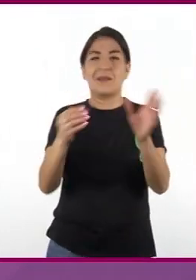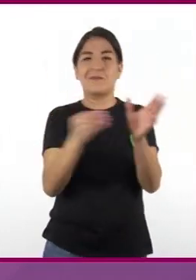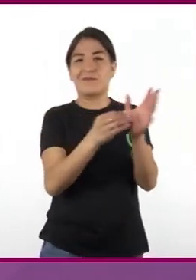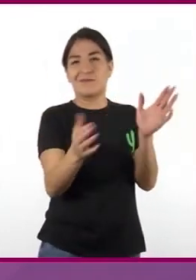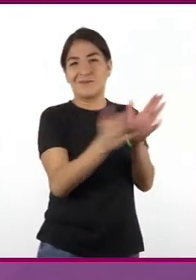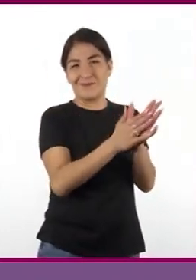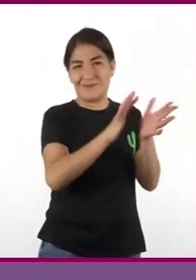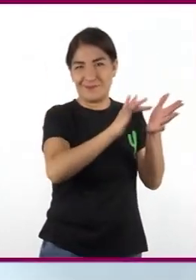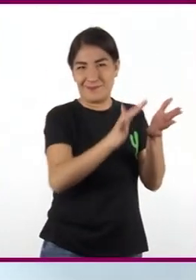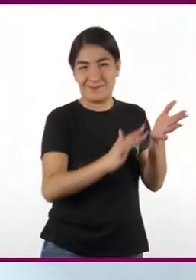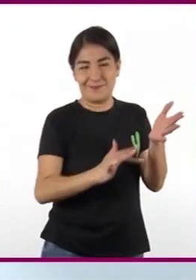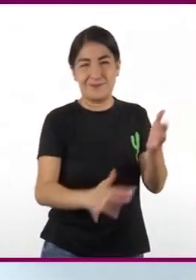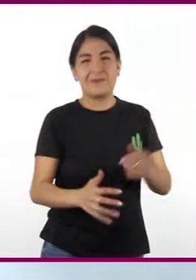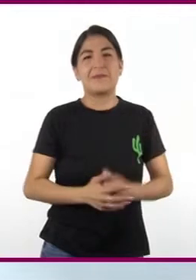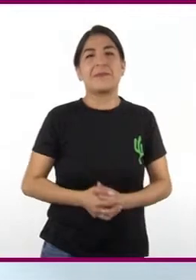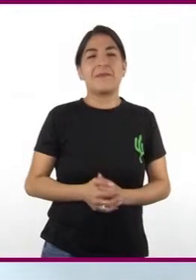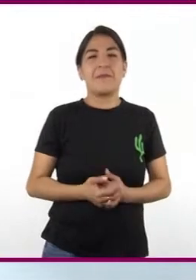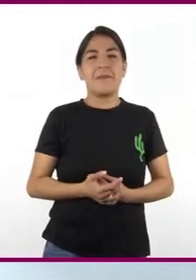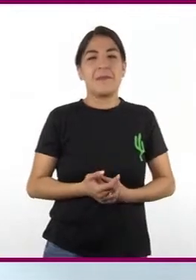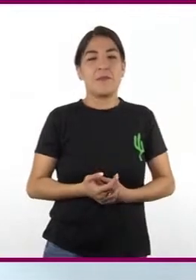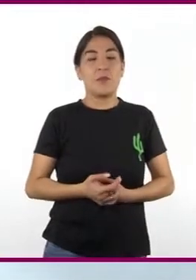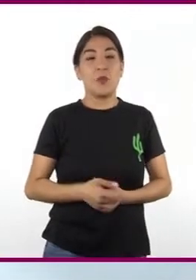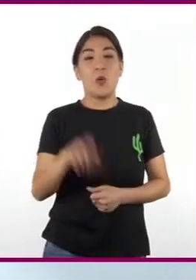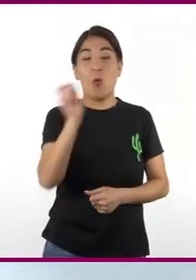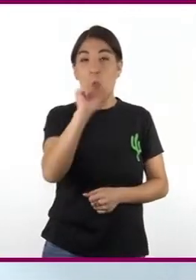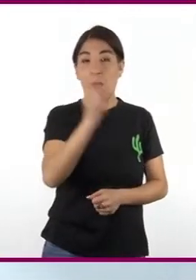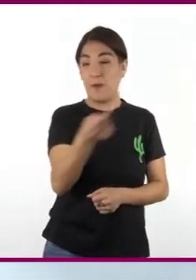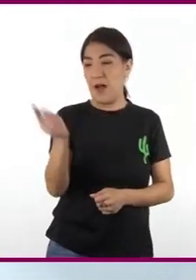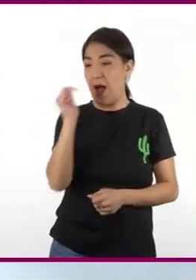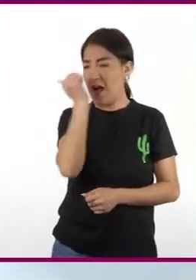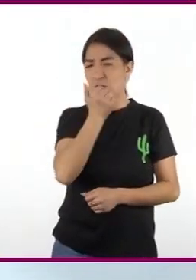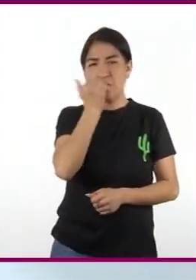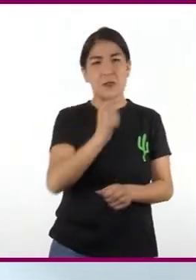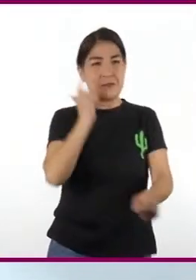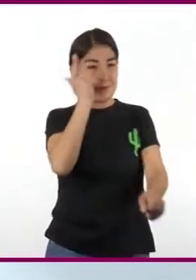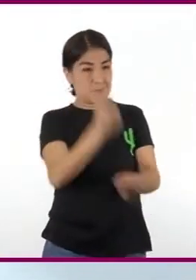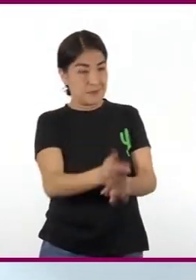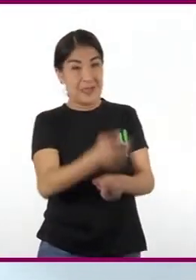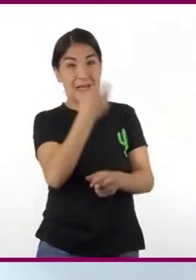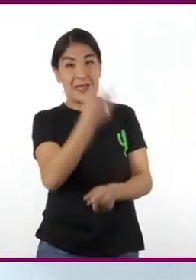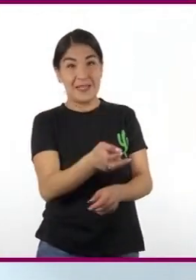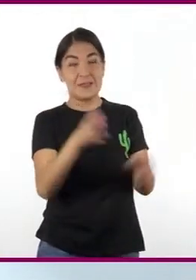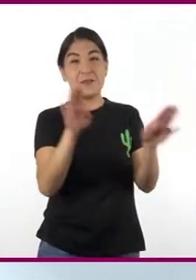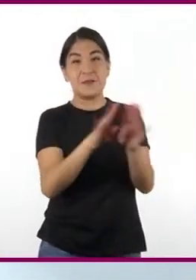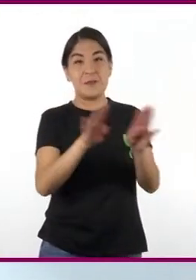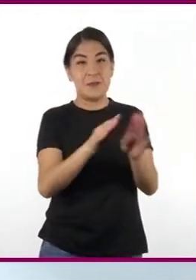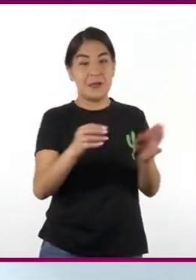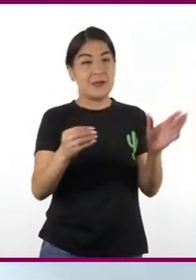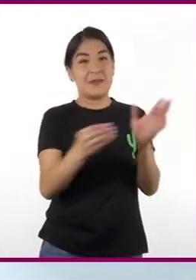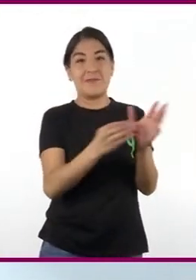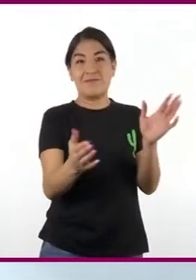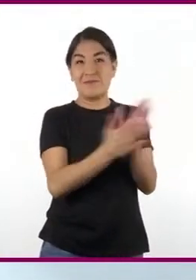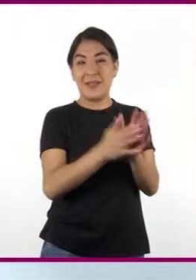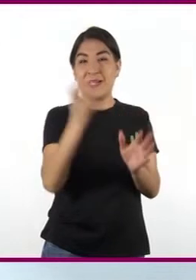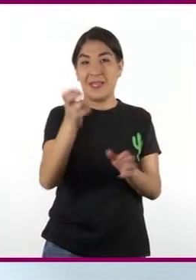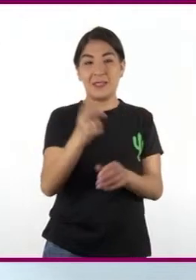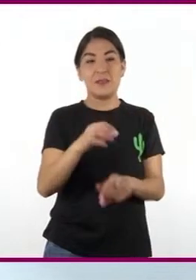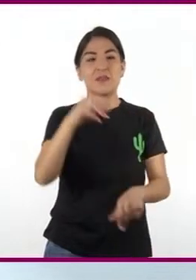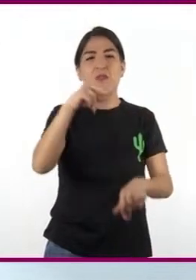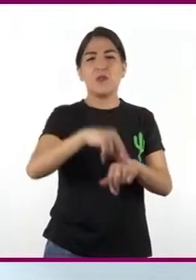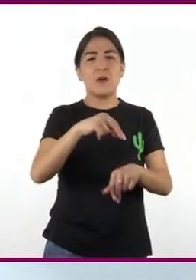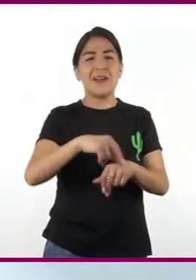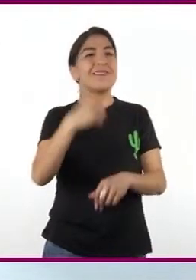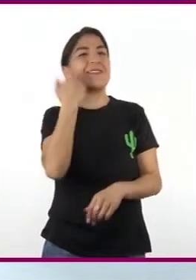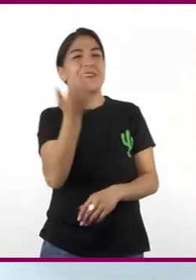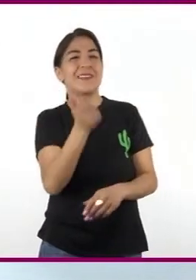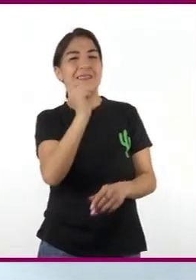texto. Cuando algunos alumnos se enteraron que habría estas intervenciones por parte del Dr. Stein, quisieron